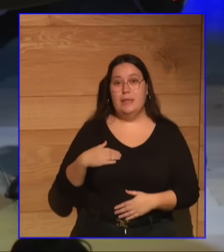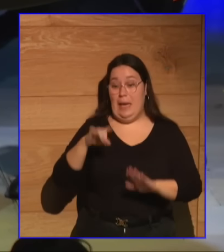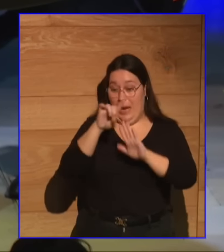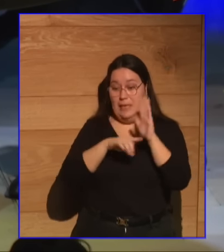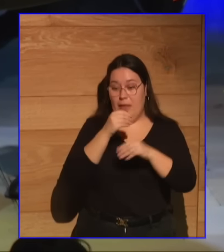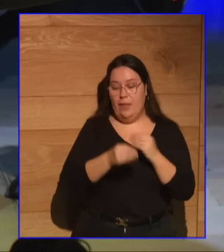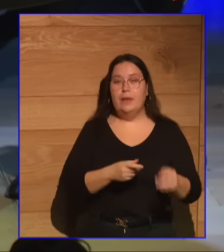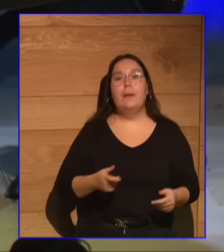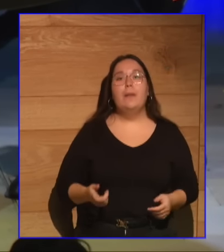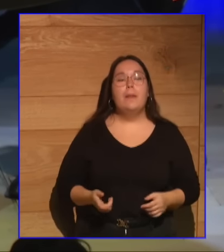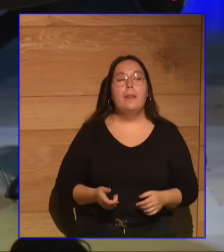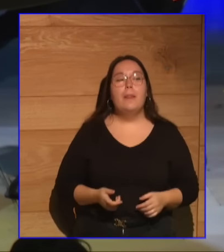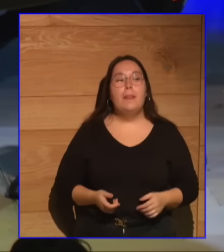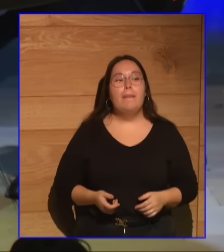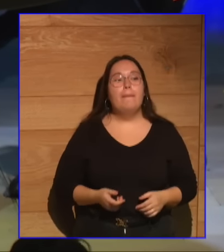de Schindler... Y le digo...